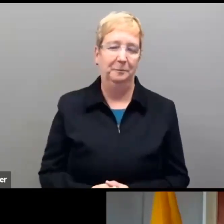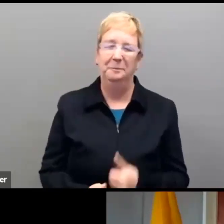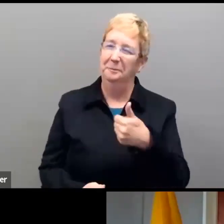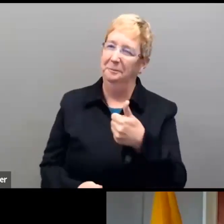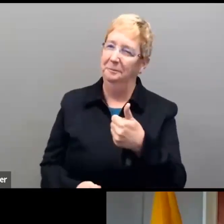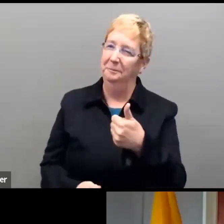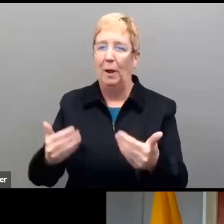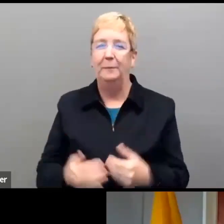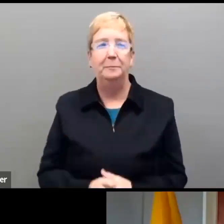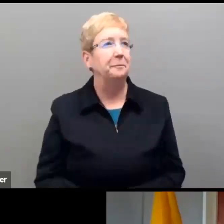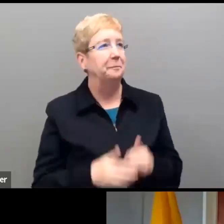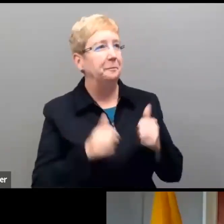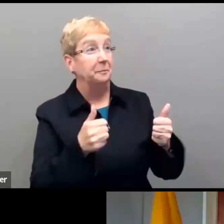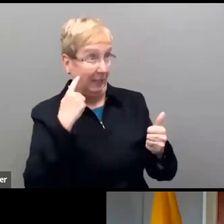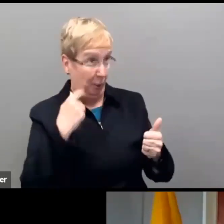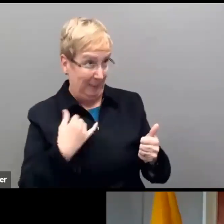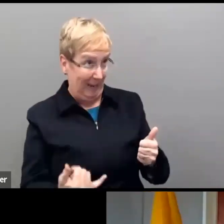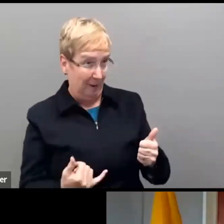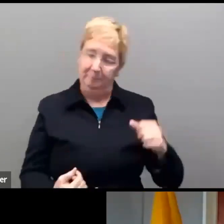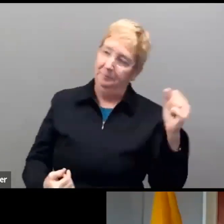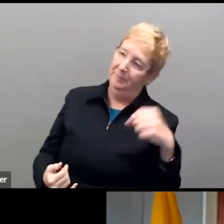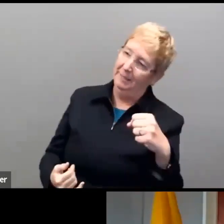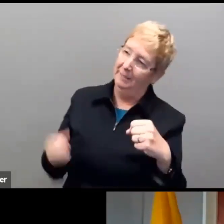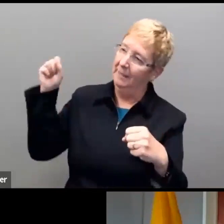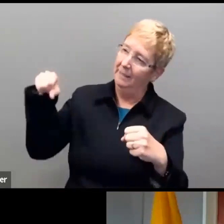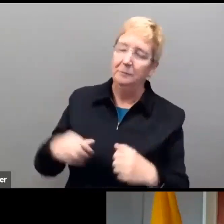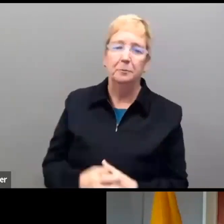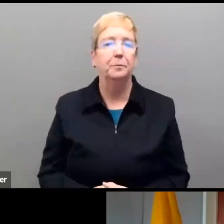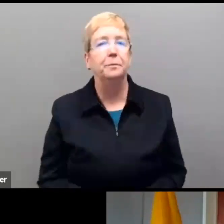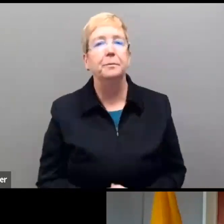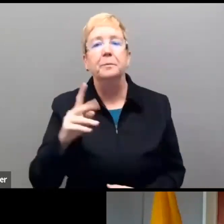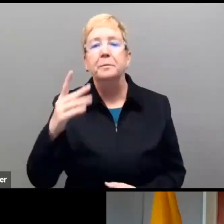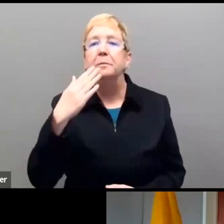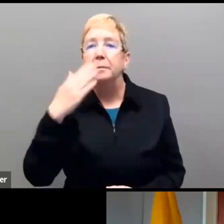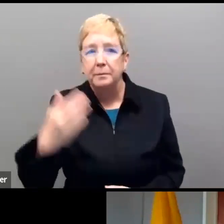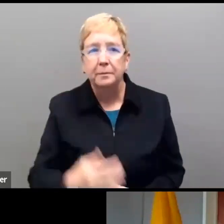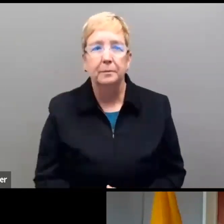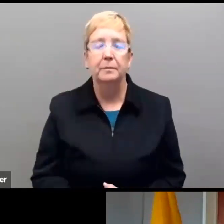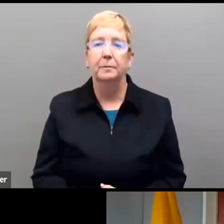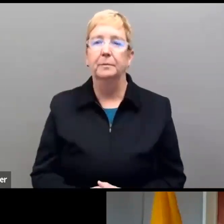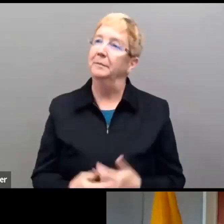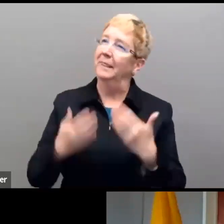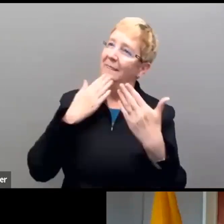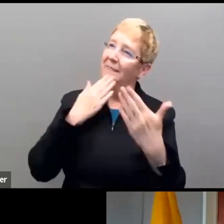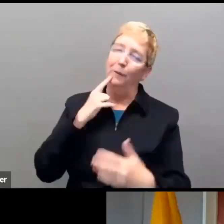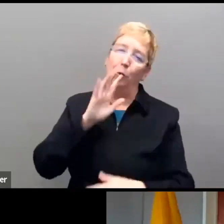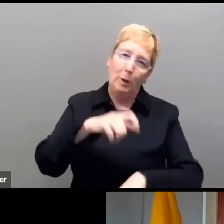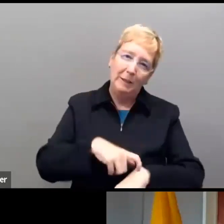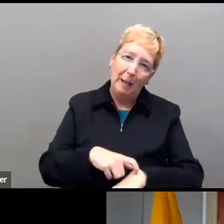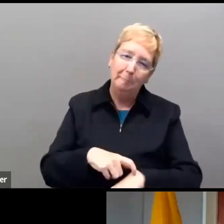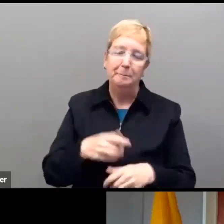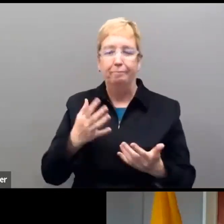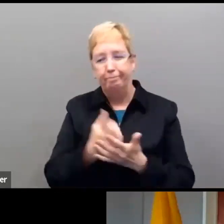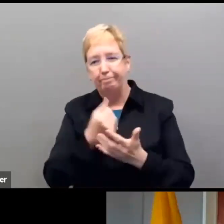Dan, adelante, si quiere quitar el silencio. Adelante. ¿Ahora me escuchan? Sí.